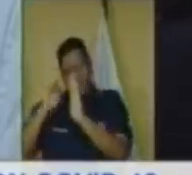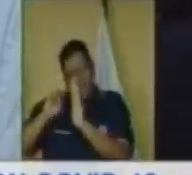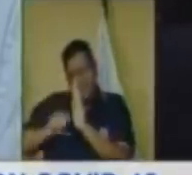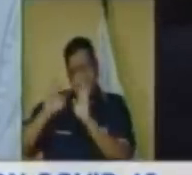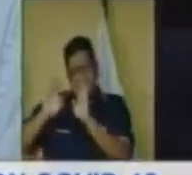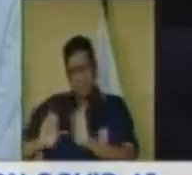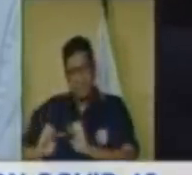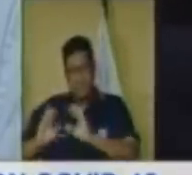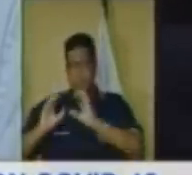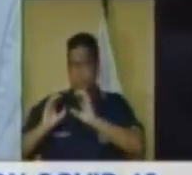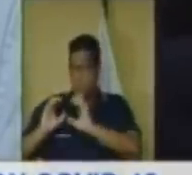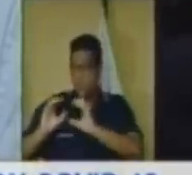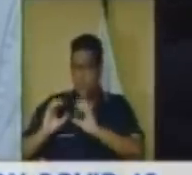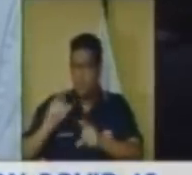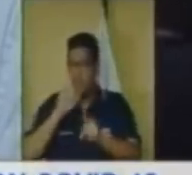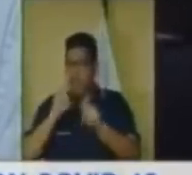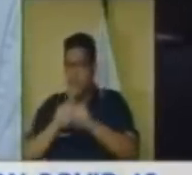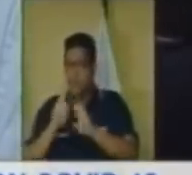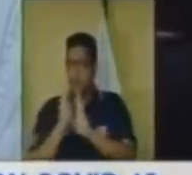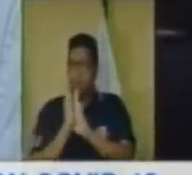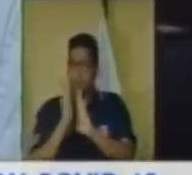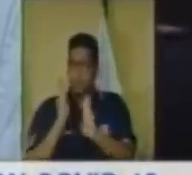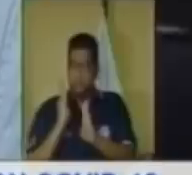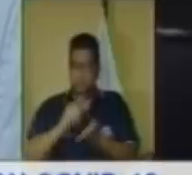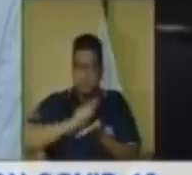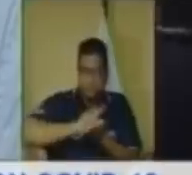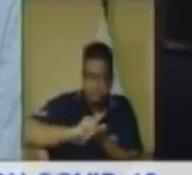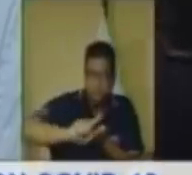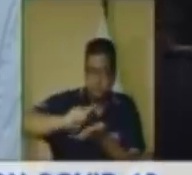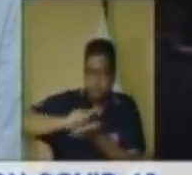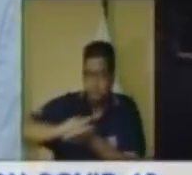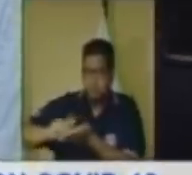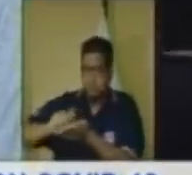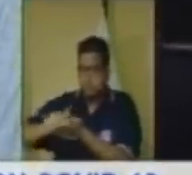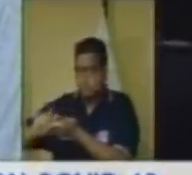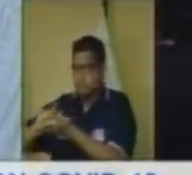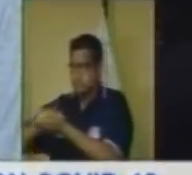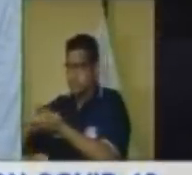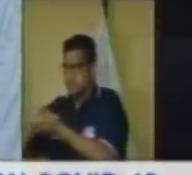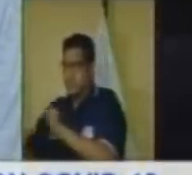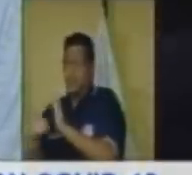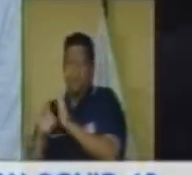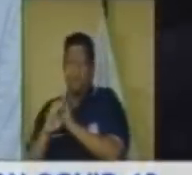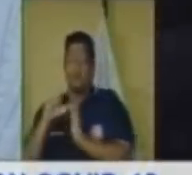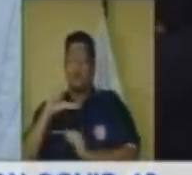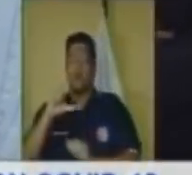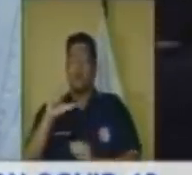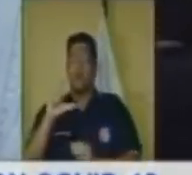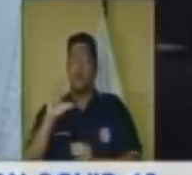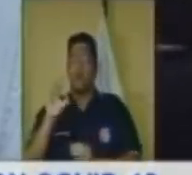limpieza rigurosa de las unidades con desinfectantes como el cloro normal.